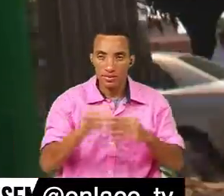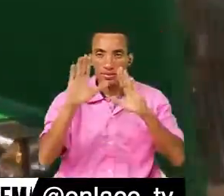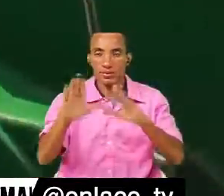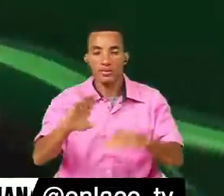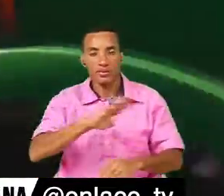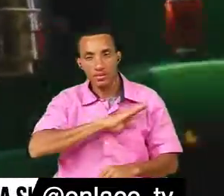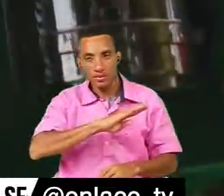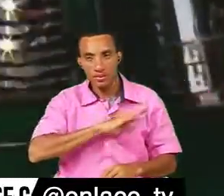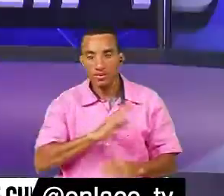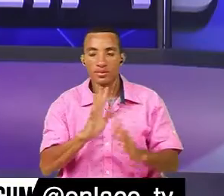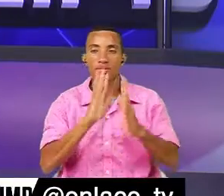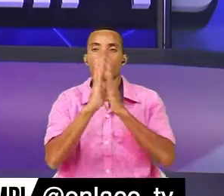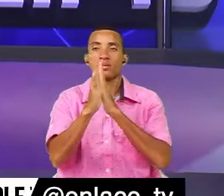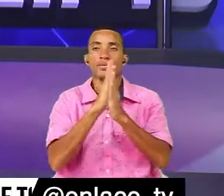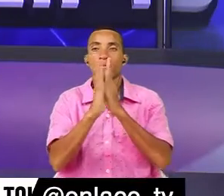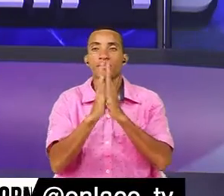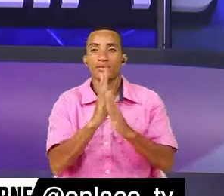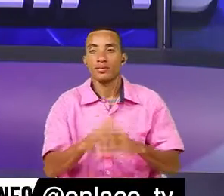comercial.